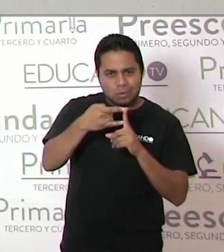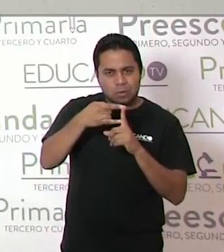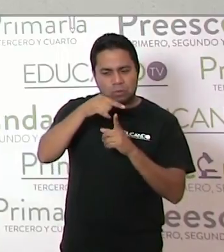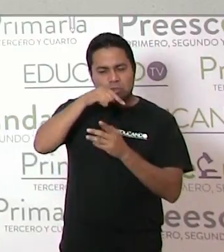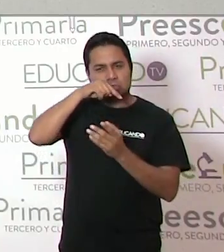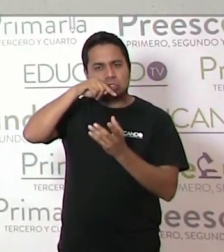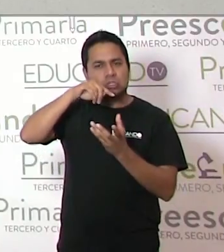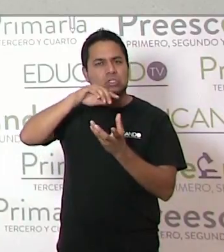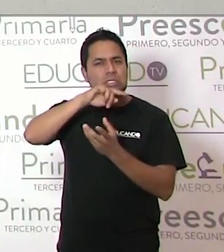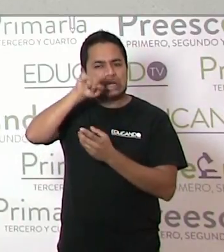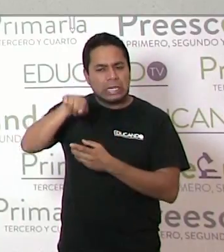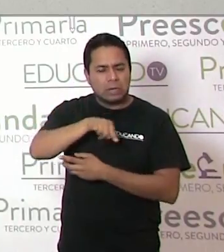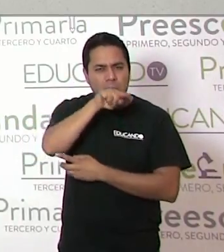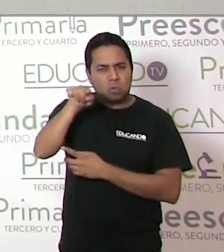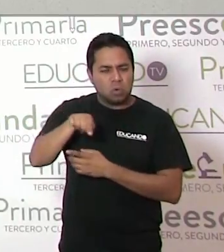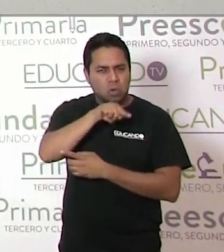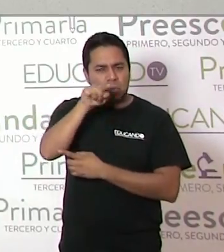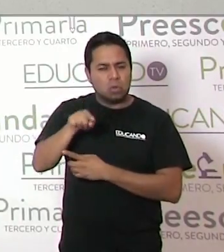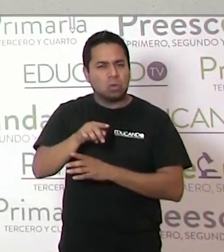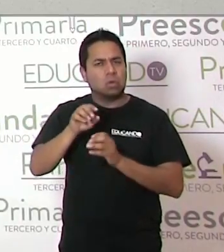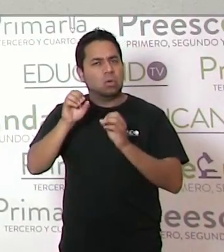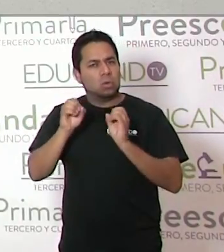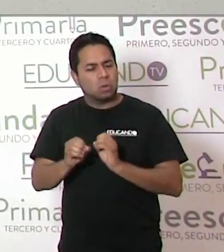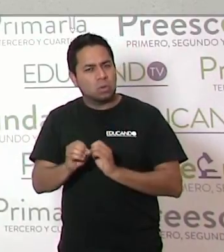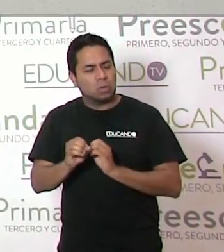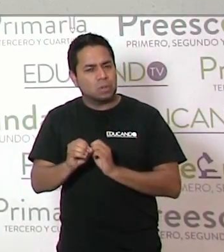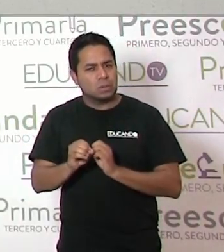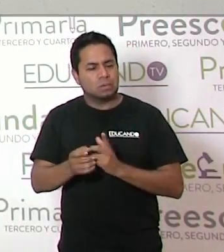semicírculo o un